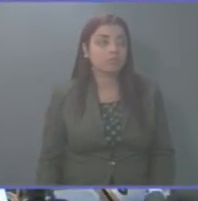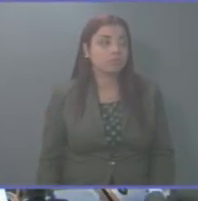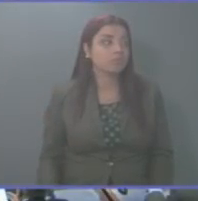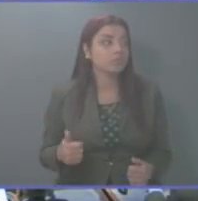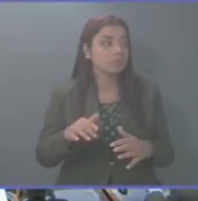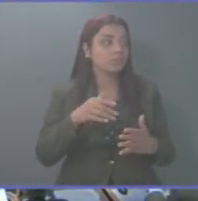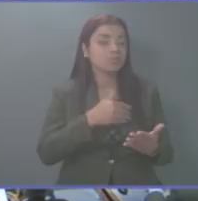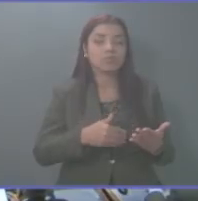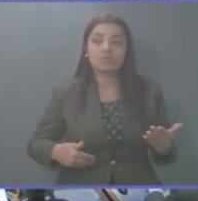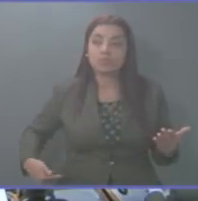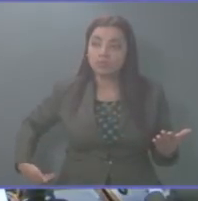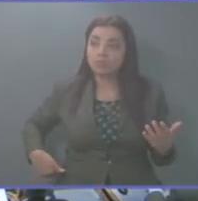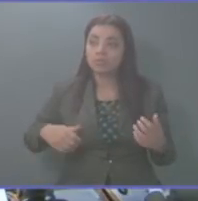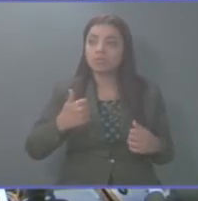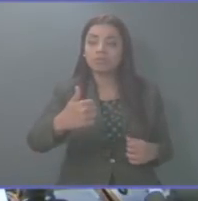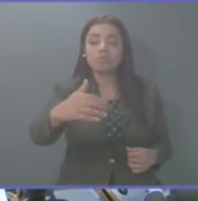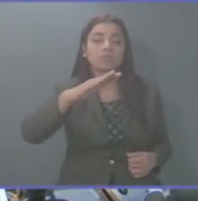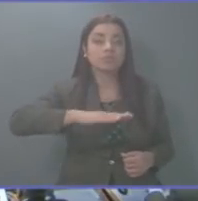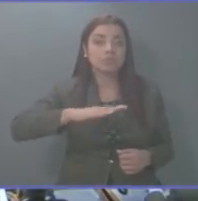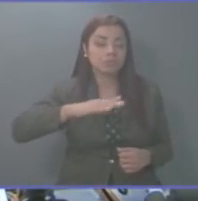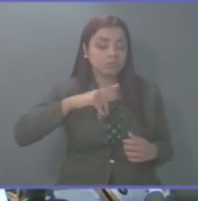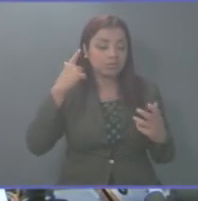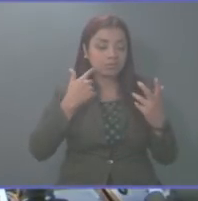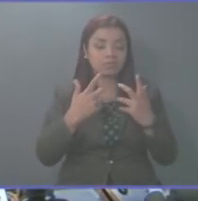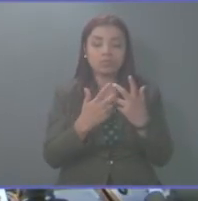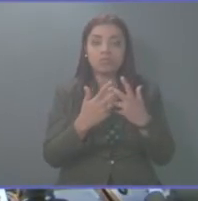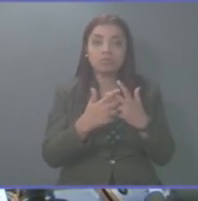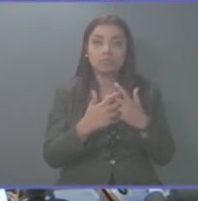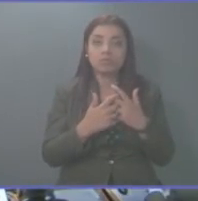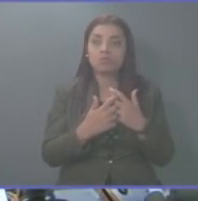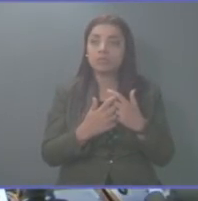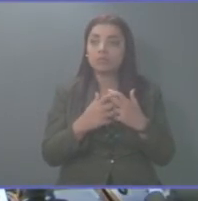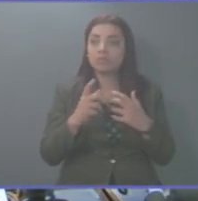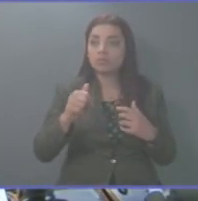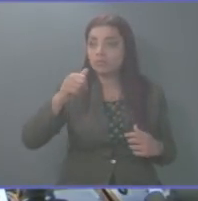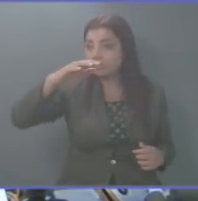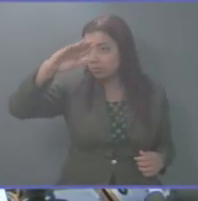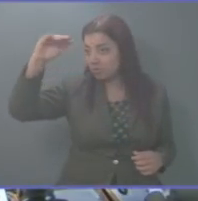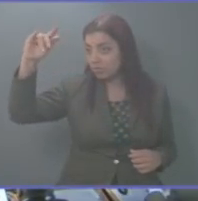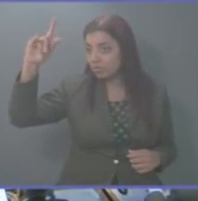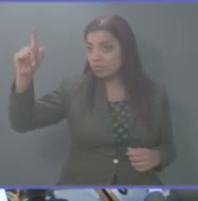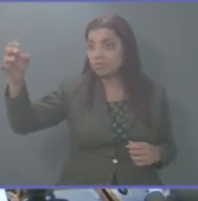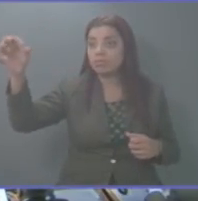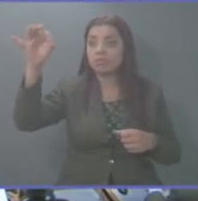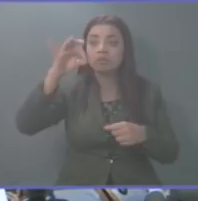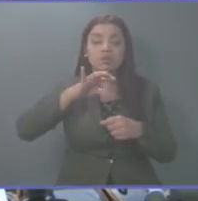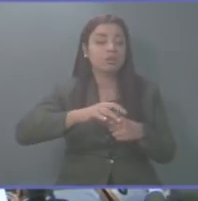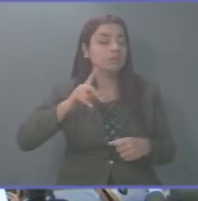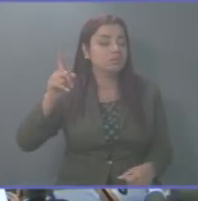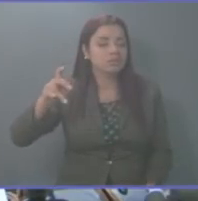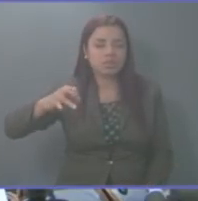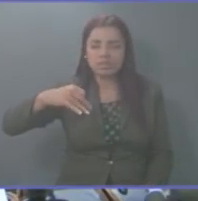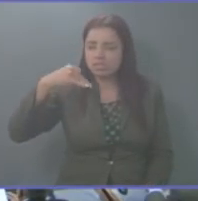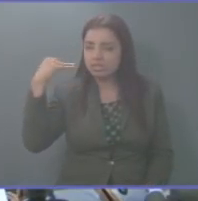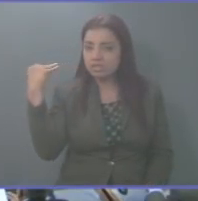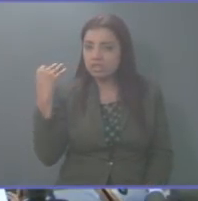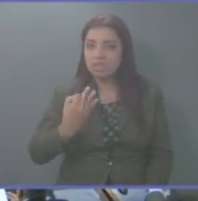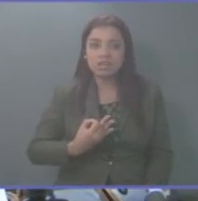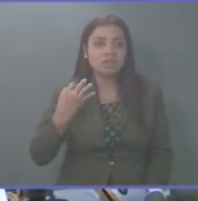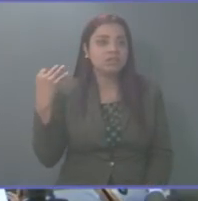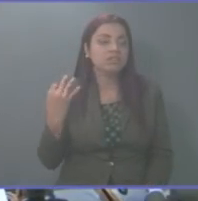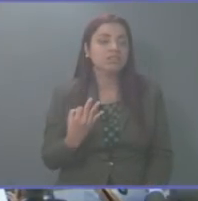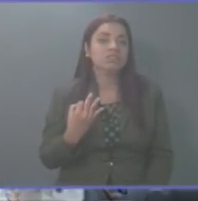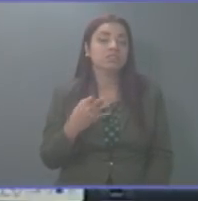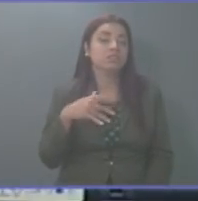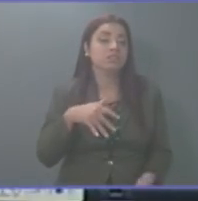Gracias, presidente. Buenas tardes, colegas. El voto en el exterior es una exigencia de los